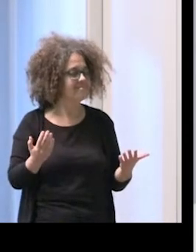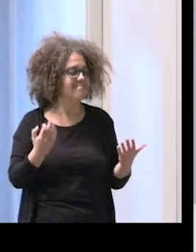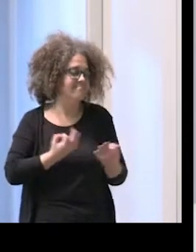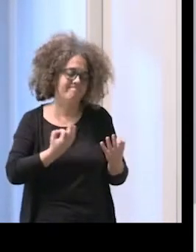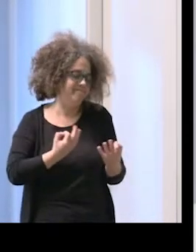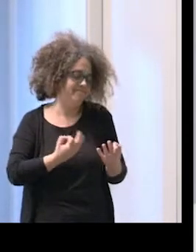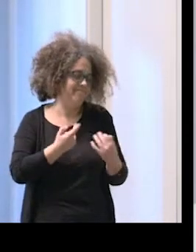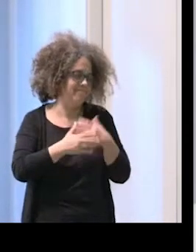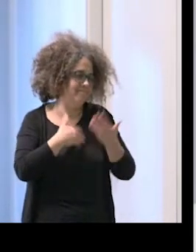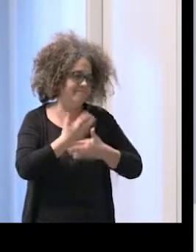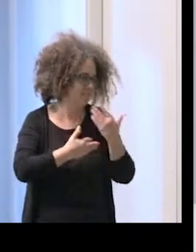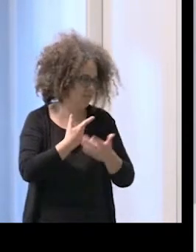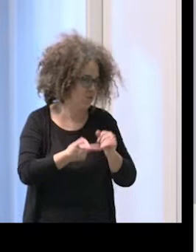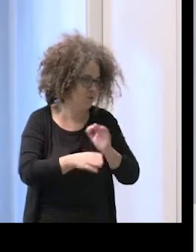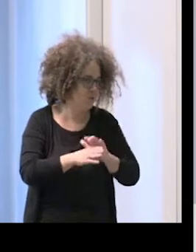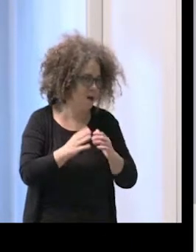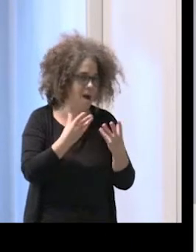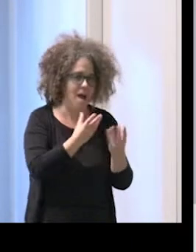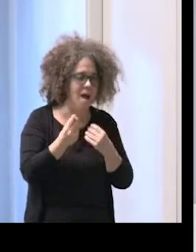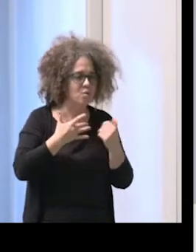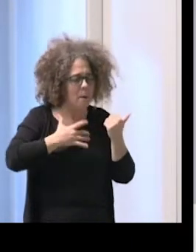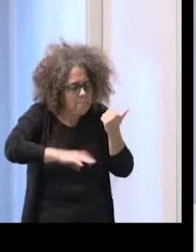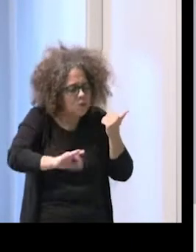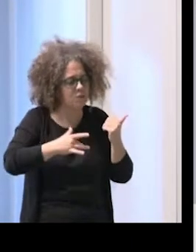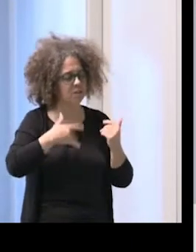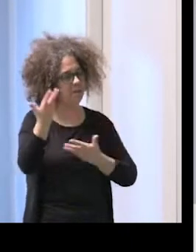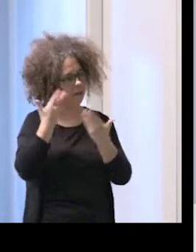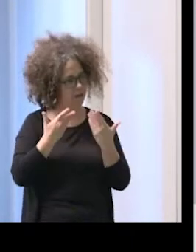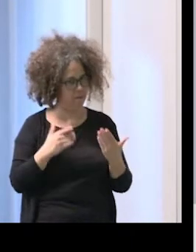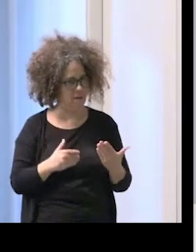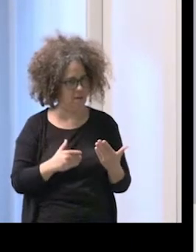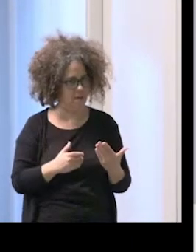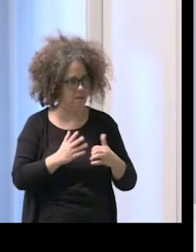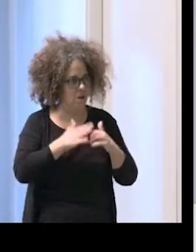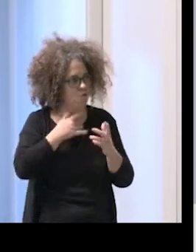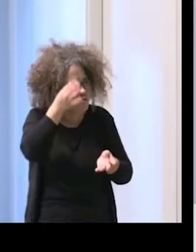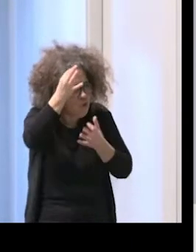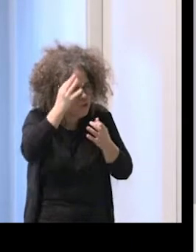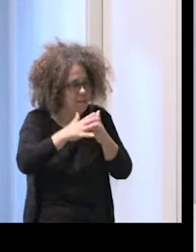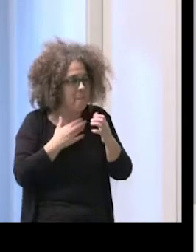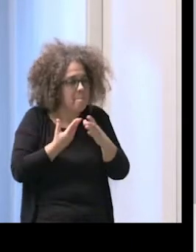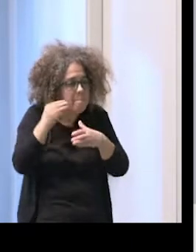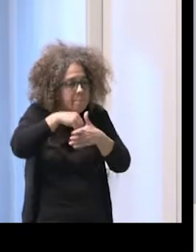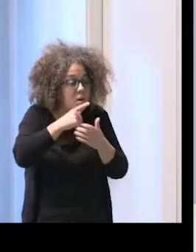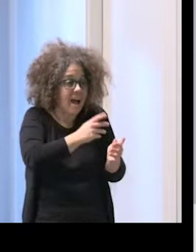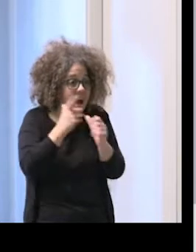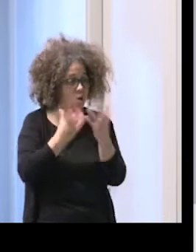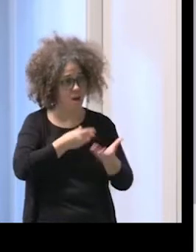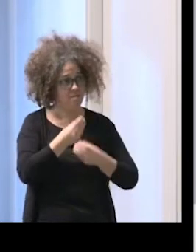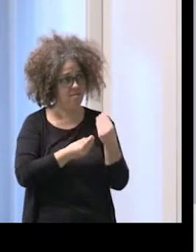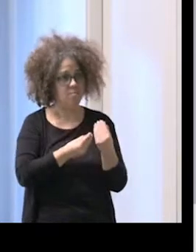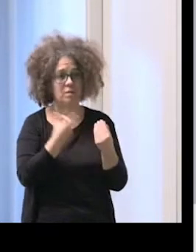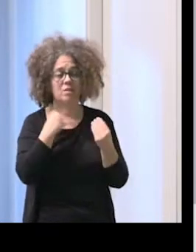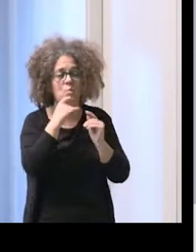que esta es una posible terapia que va a tener una aplicación concreta médica, y lo que estamos haciendo es tratando